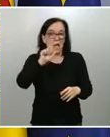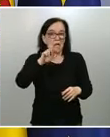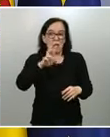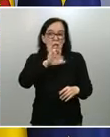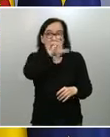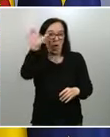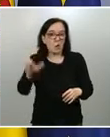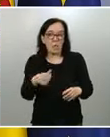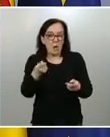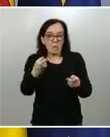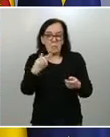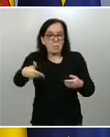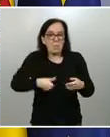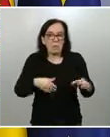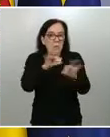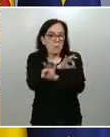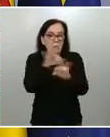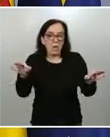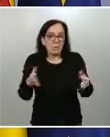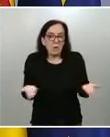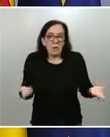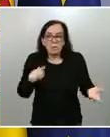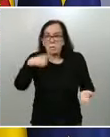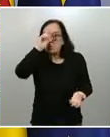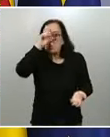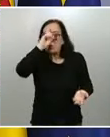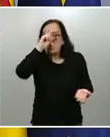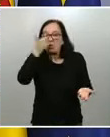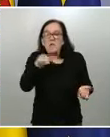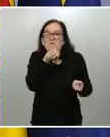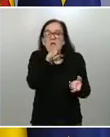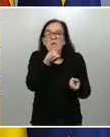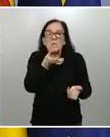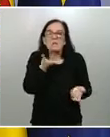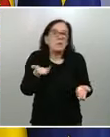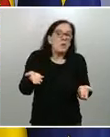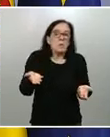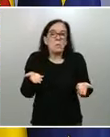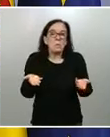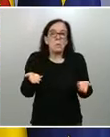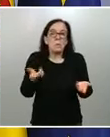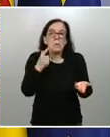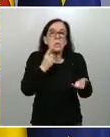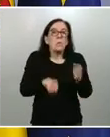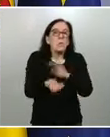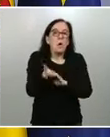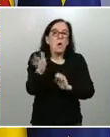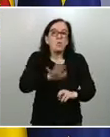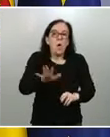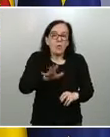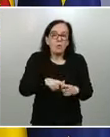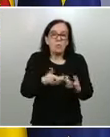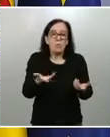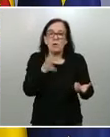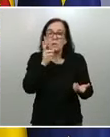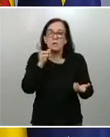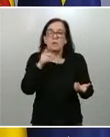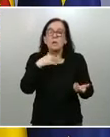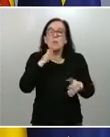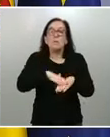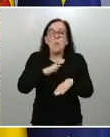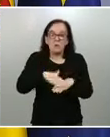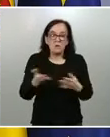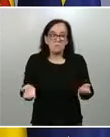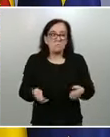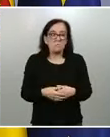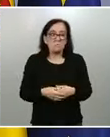tanto no se esa información ni el origen ni el desarrollo imagino